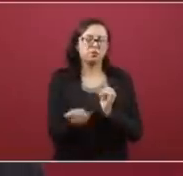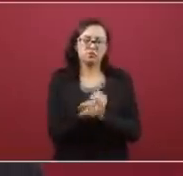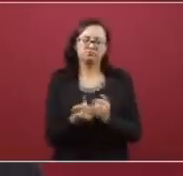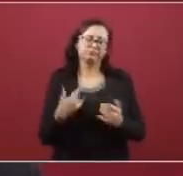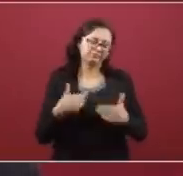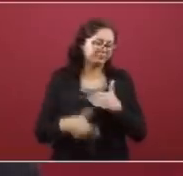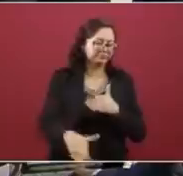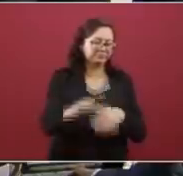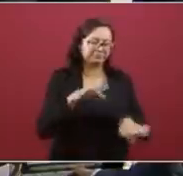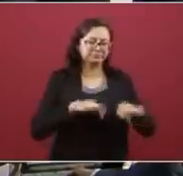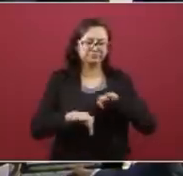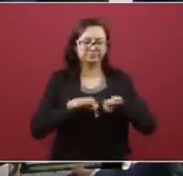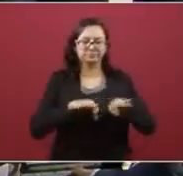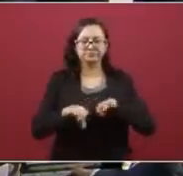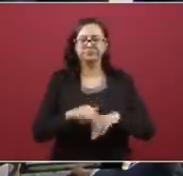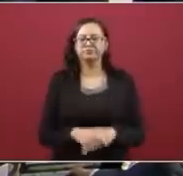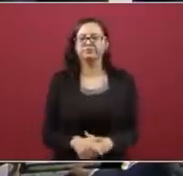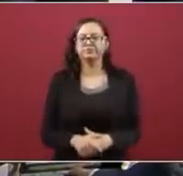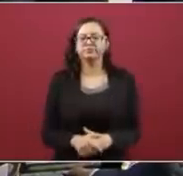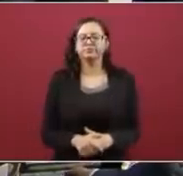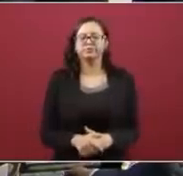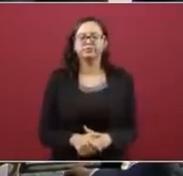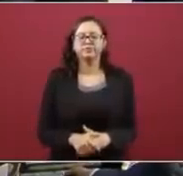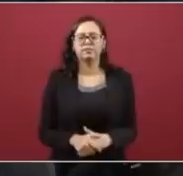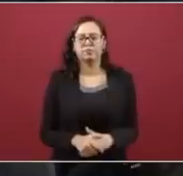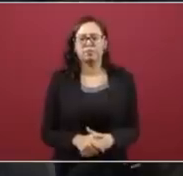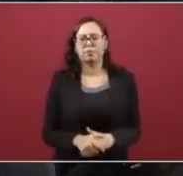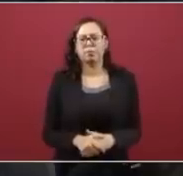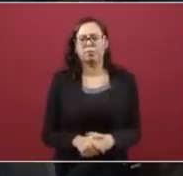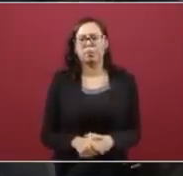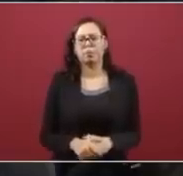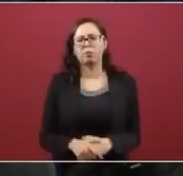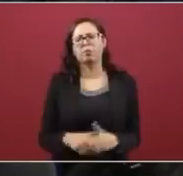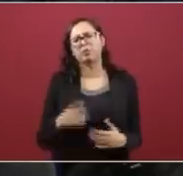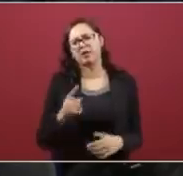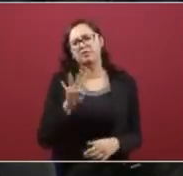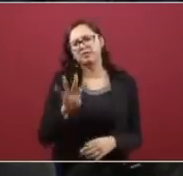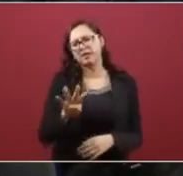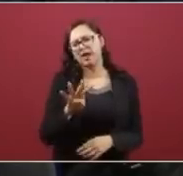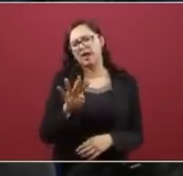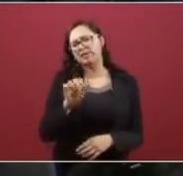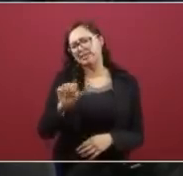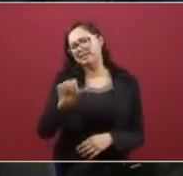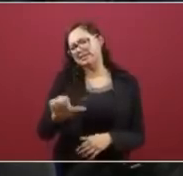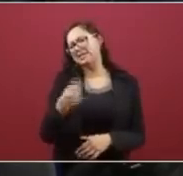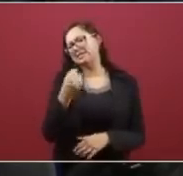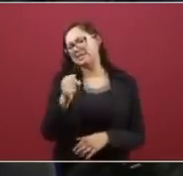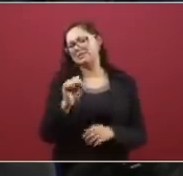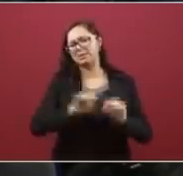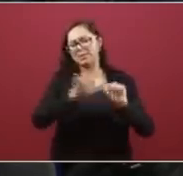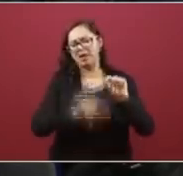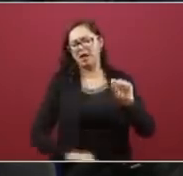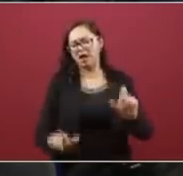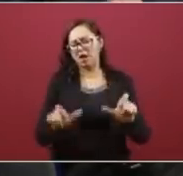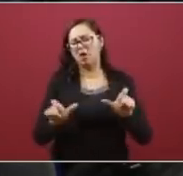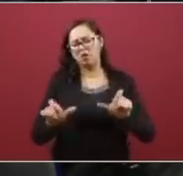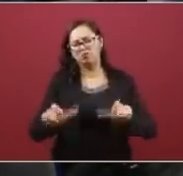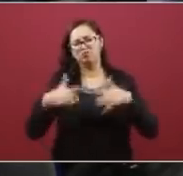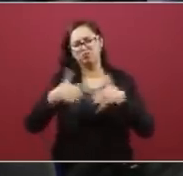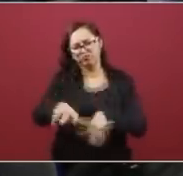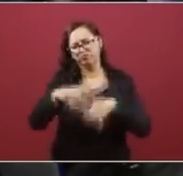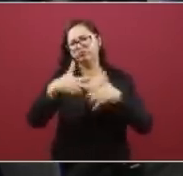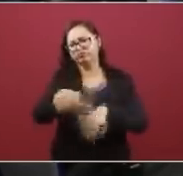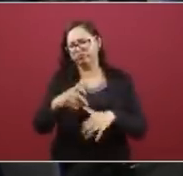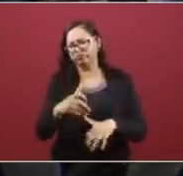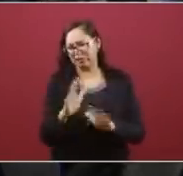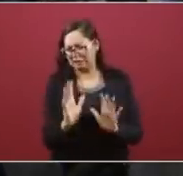eso. Ajá, eh nada más saber si se va a participar la Guardia Nacional ya en el desfile del 16 de septiembre y exactamente cuando habla de homologar sus salarios